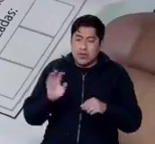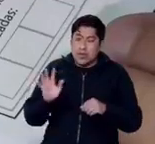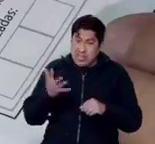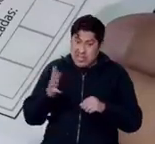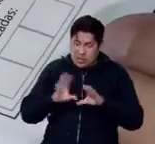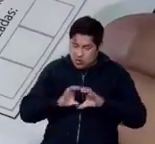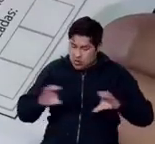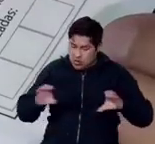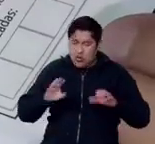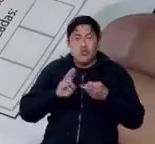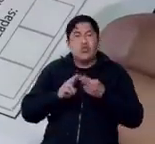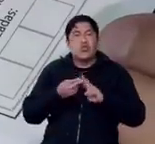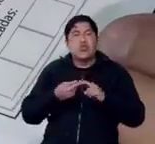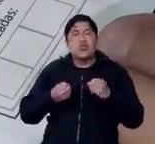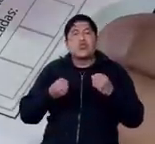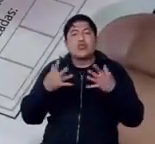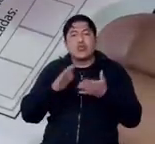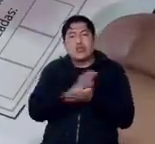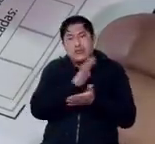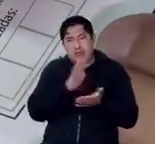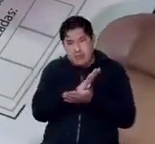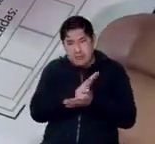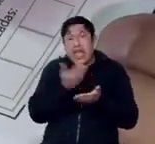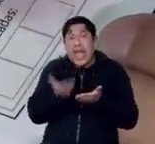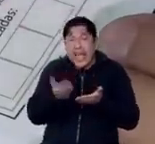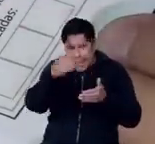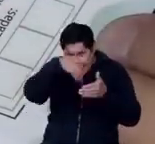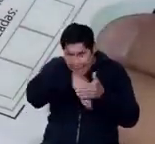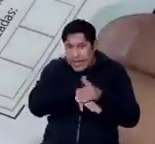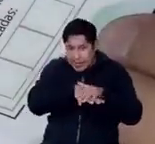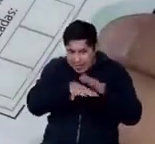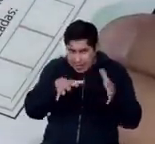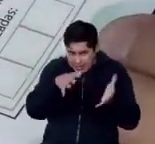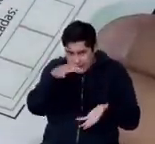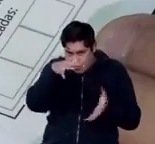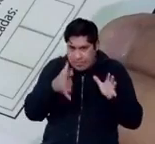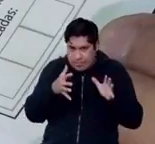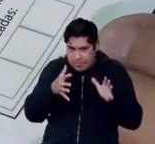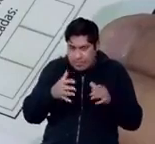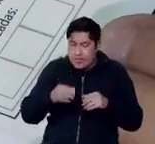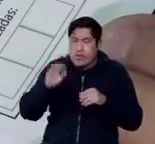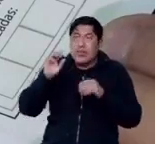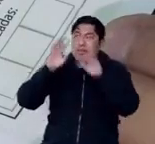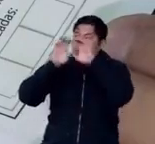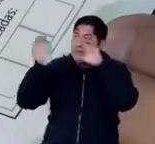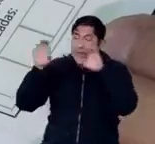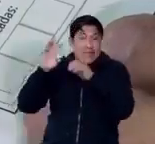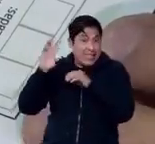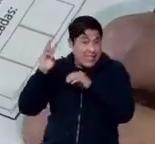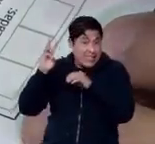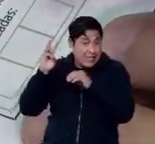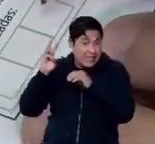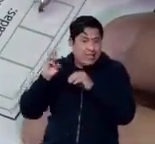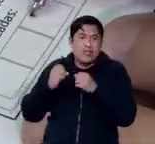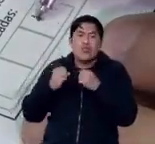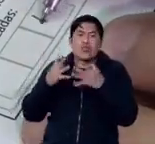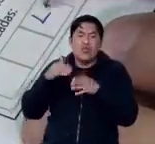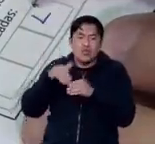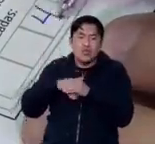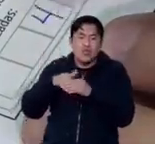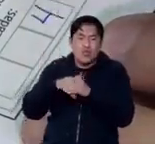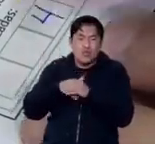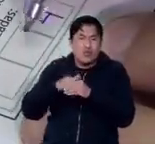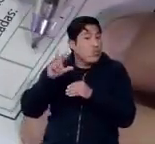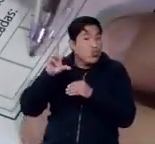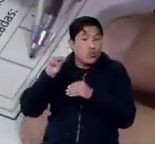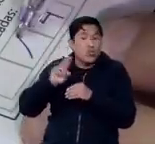En la sección 5 se registra el número total de papeletas en el ánfora. En la sección 6 se coloca la cantidad de